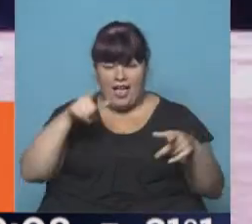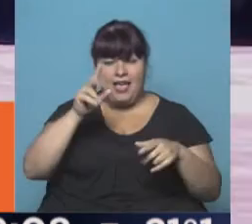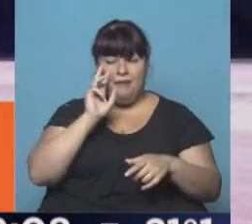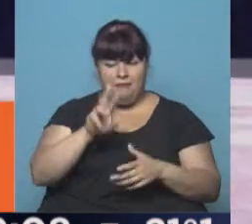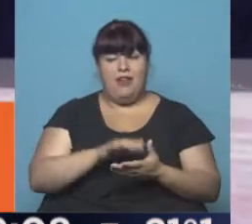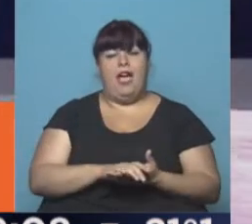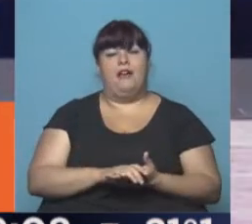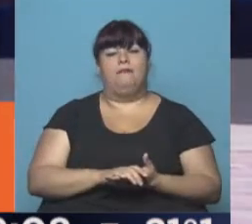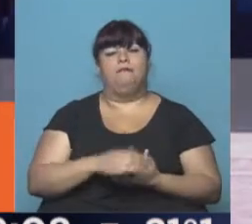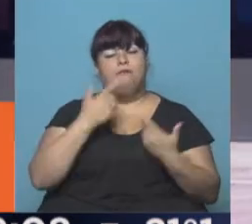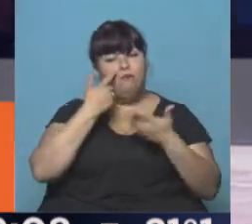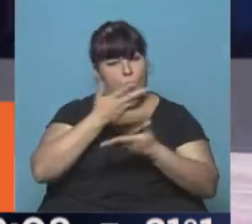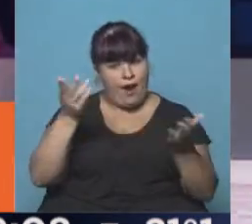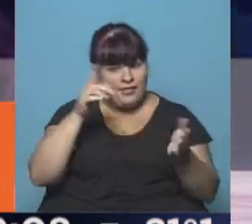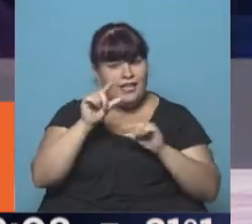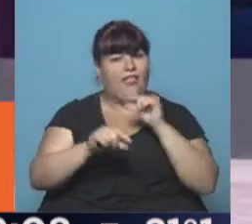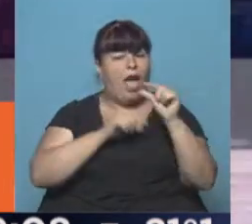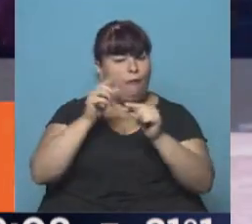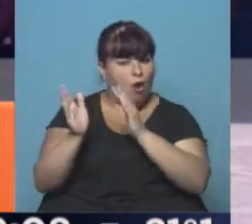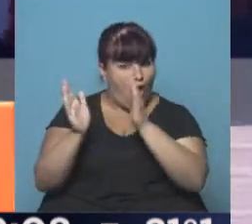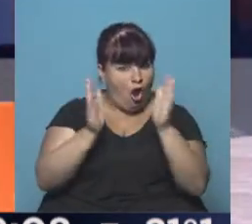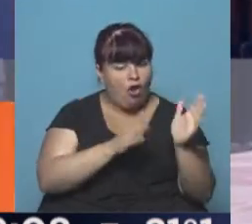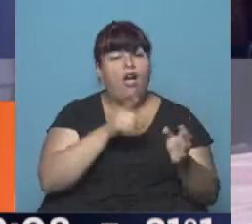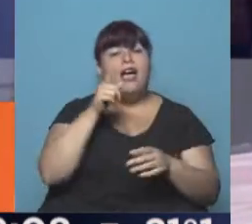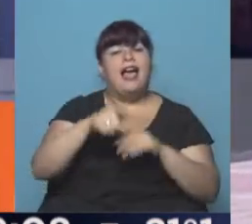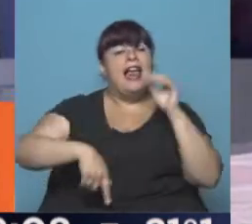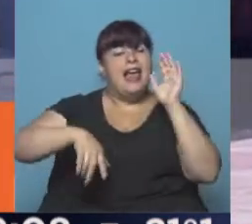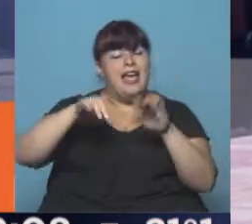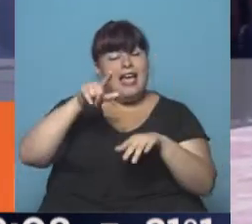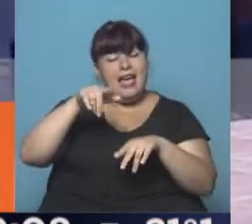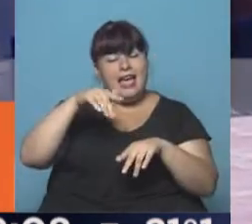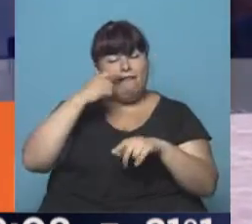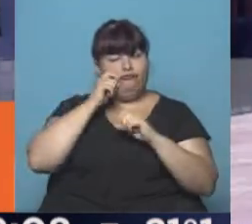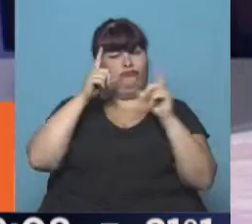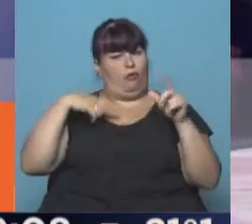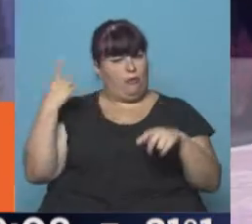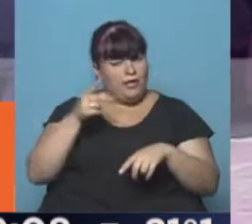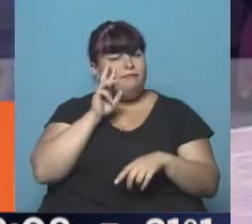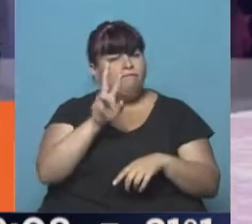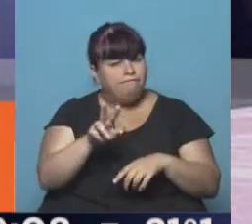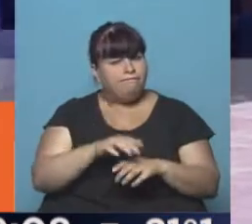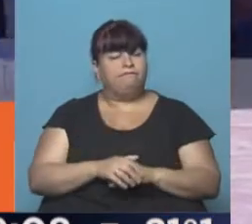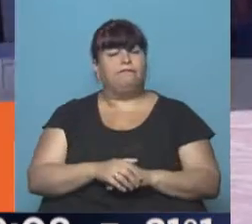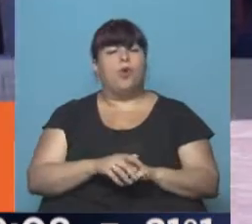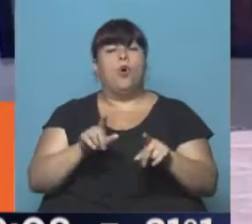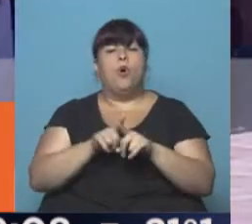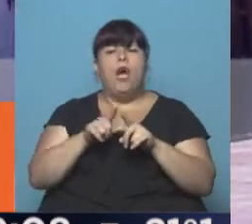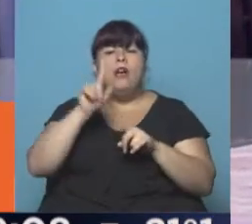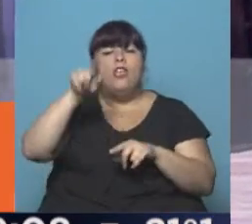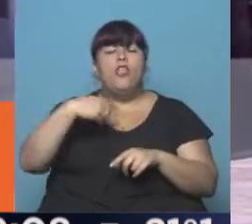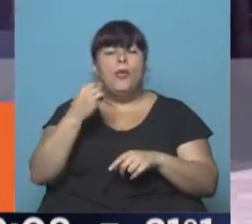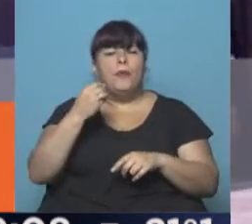Karin, Pablo, les muestro a ustedes lentamente allí que las mayólicas nos sorprendió a todos ver que son de